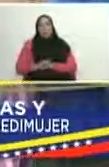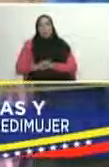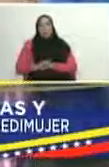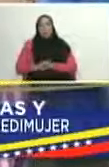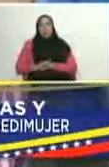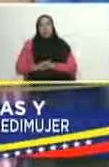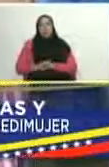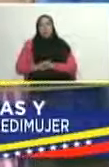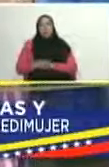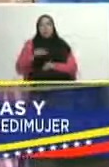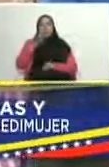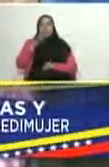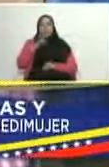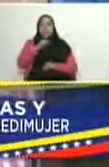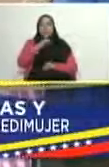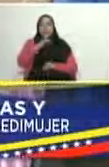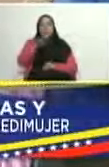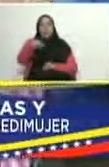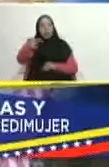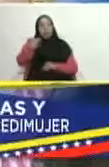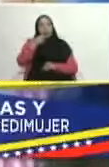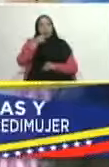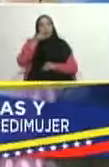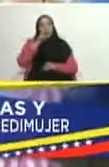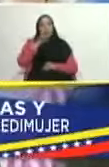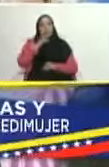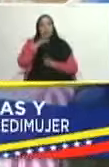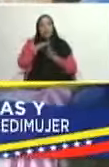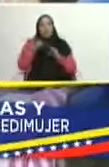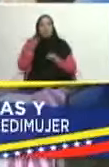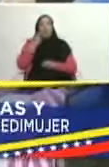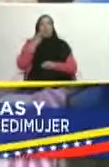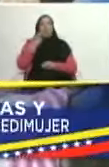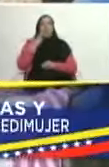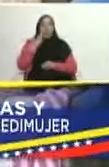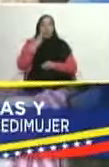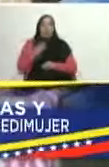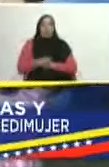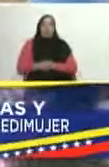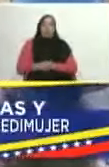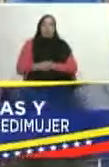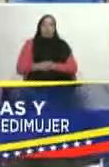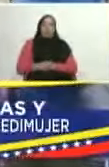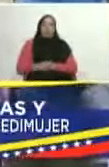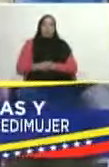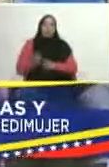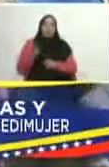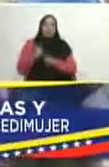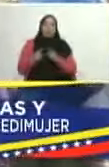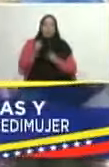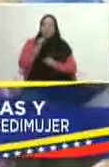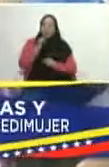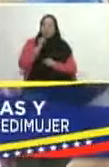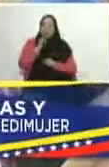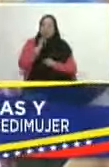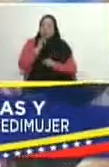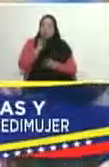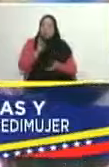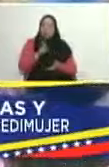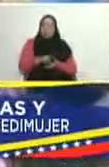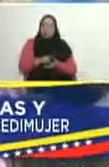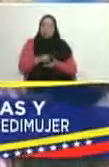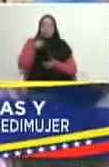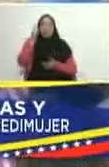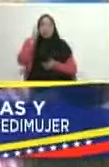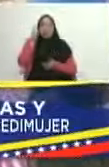Y en su nombre, y en el nombre de todas las madres, por adelantado les digo, para el